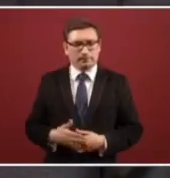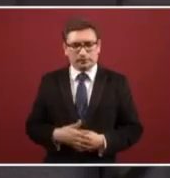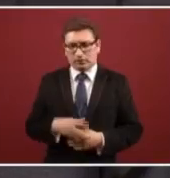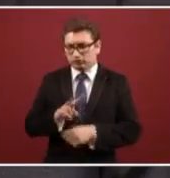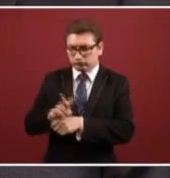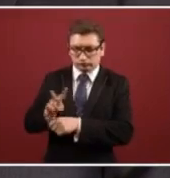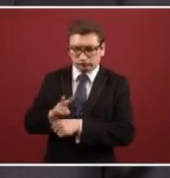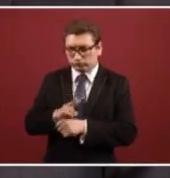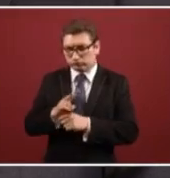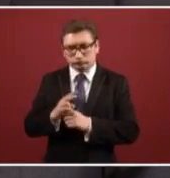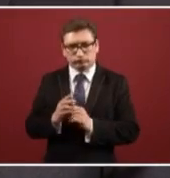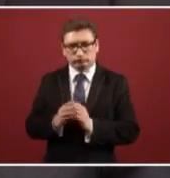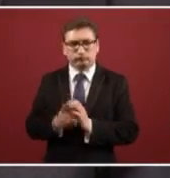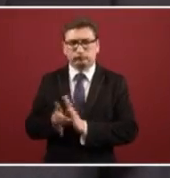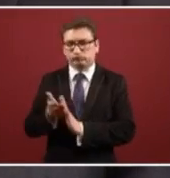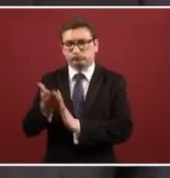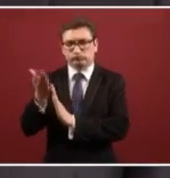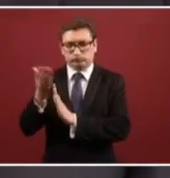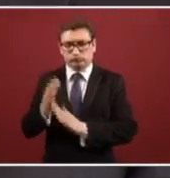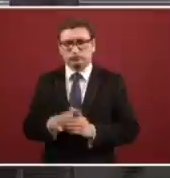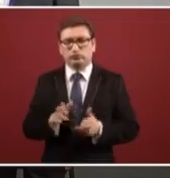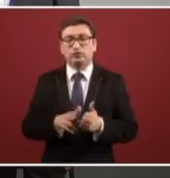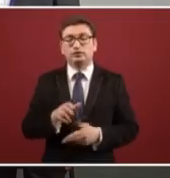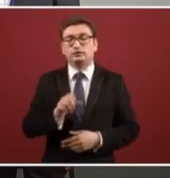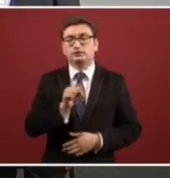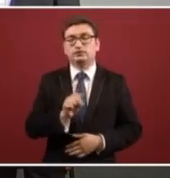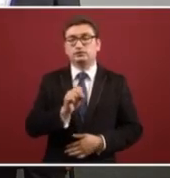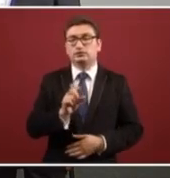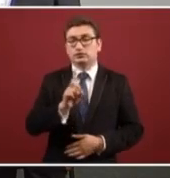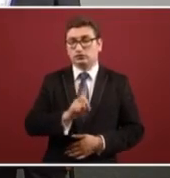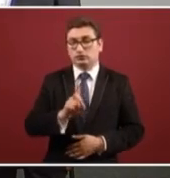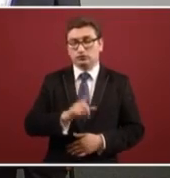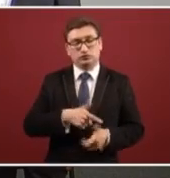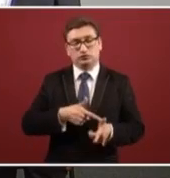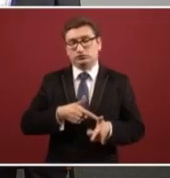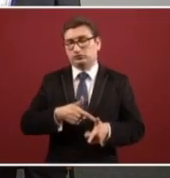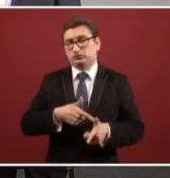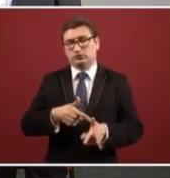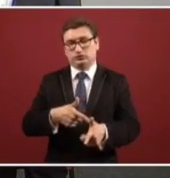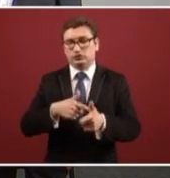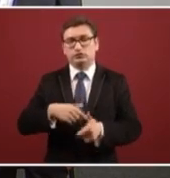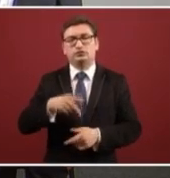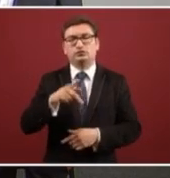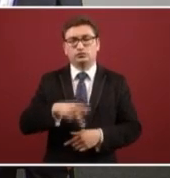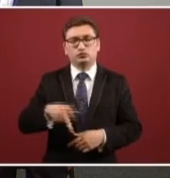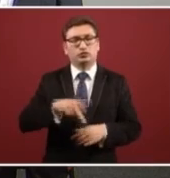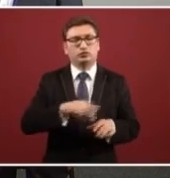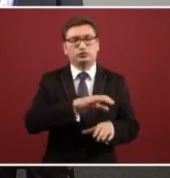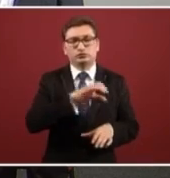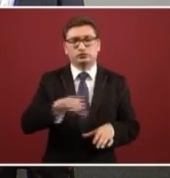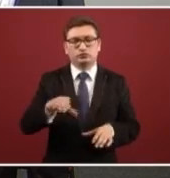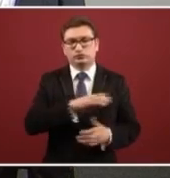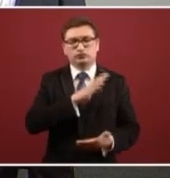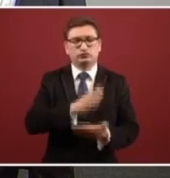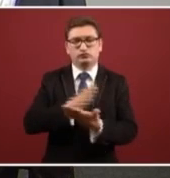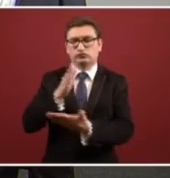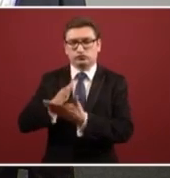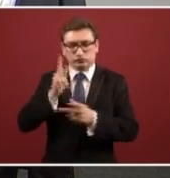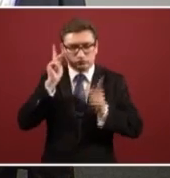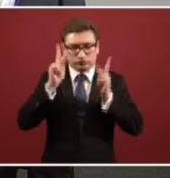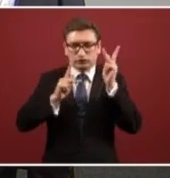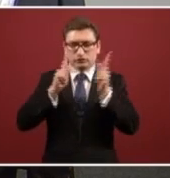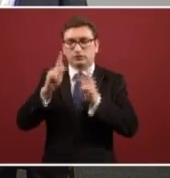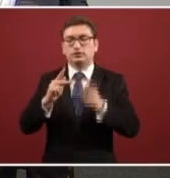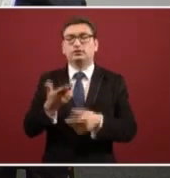mañana será presentado el plan para fortalecer a Petróleos Mexicanos, el cual ayudará a reducir su carga fiscal para que mejore su